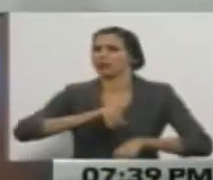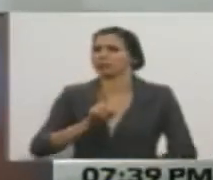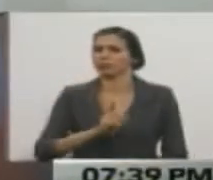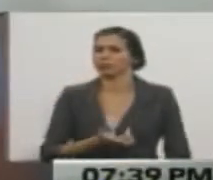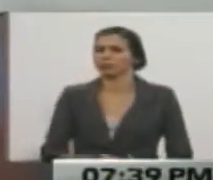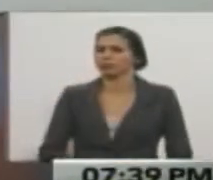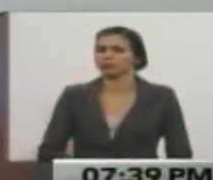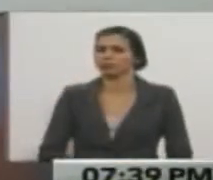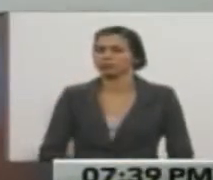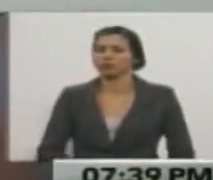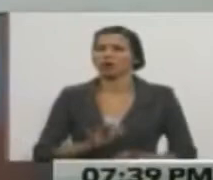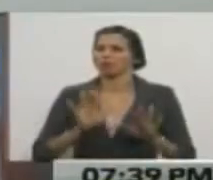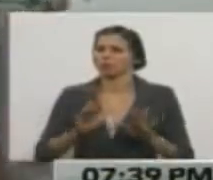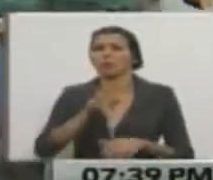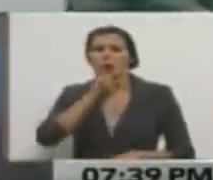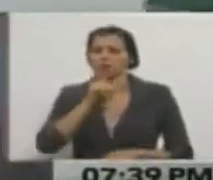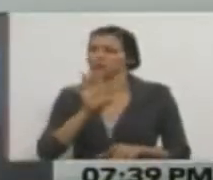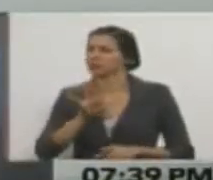estas posturas.